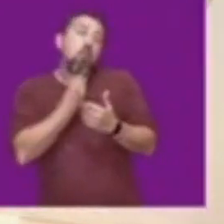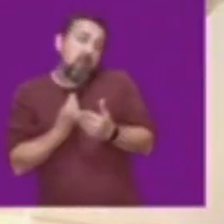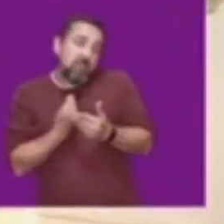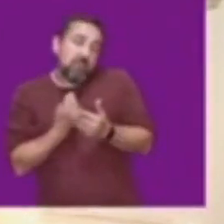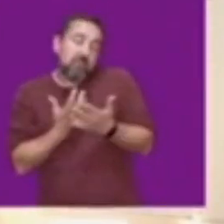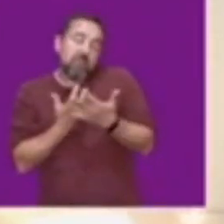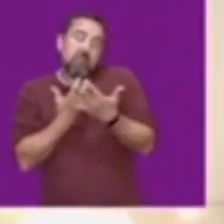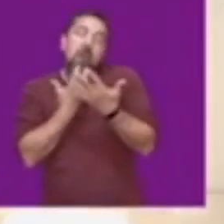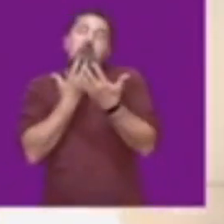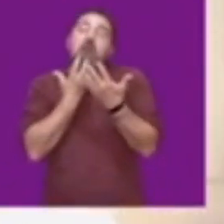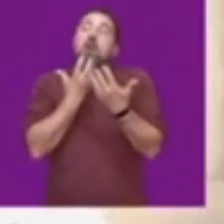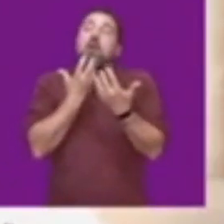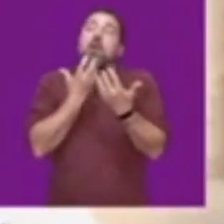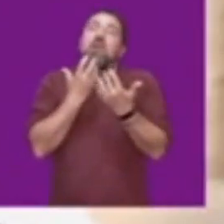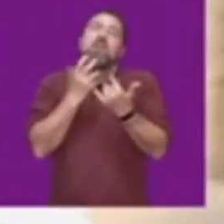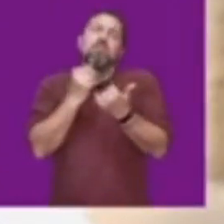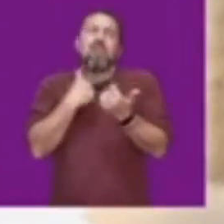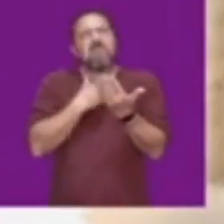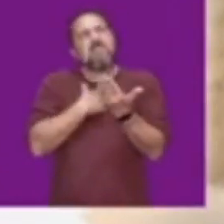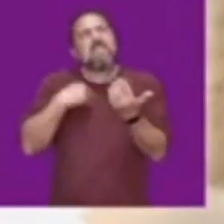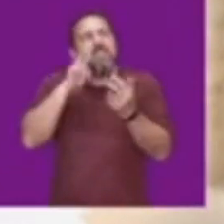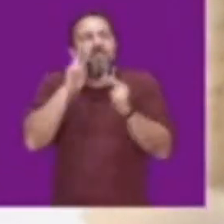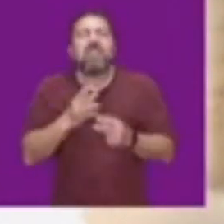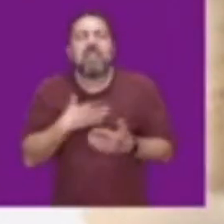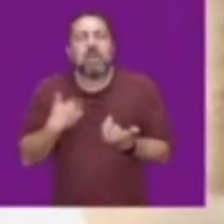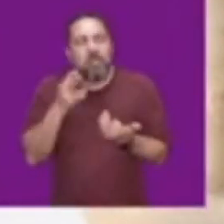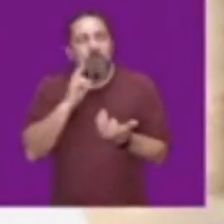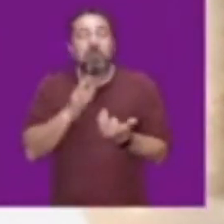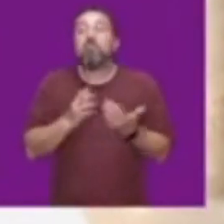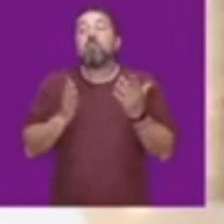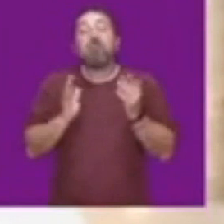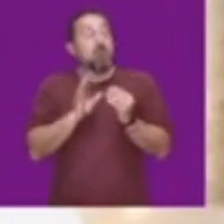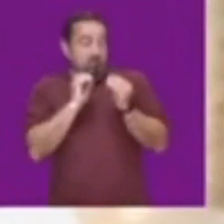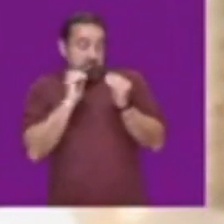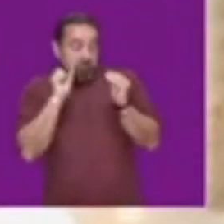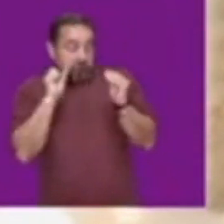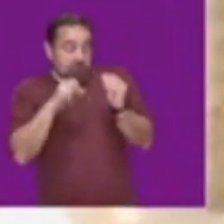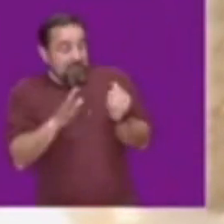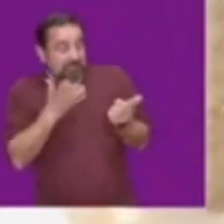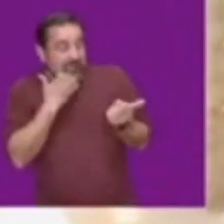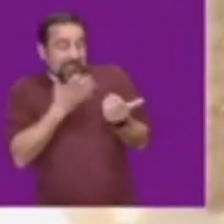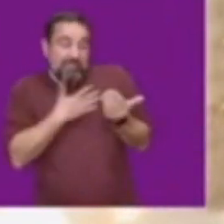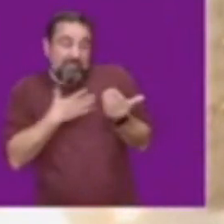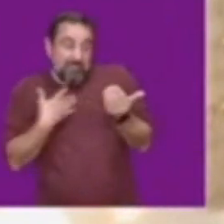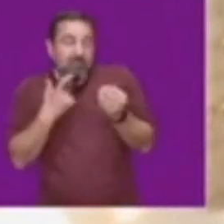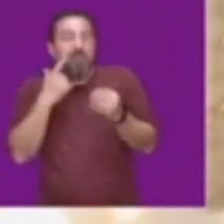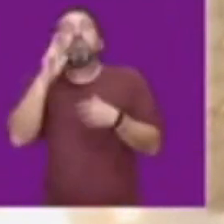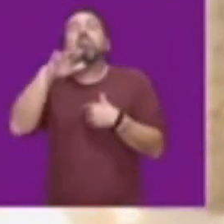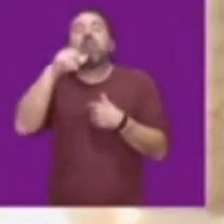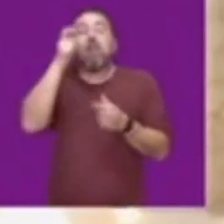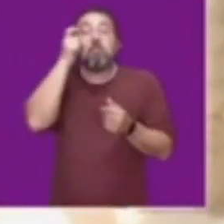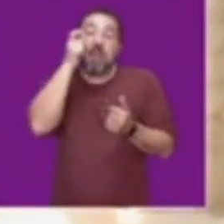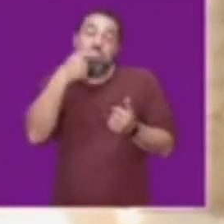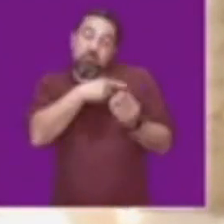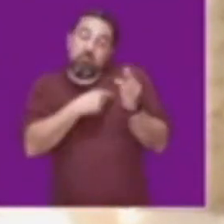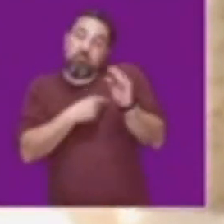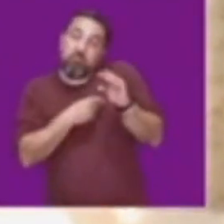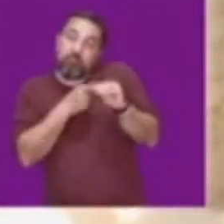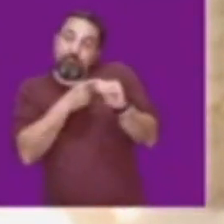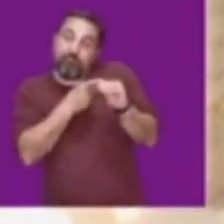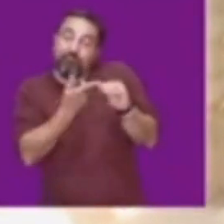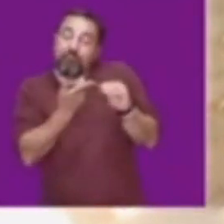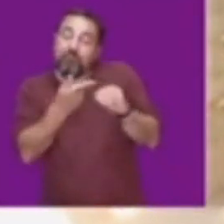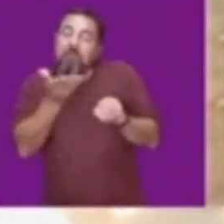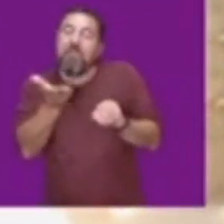bonita y quiero verlo. Bueno, pues si quieres, Maru, a petición de